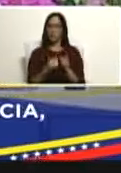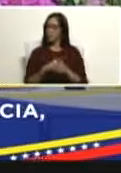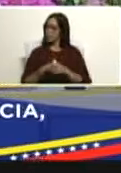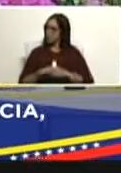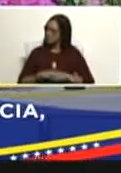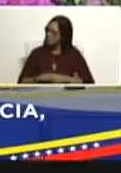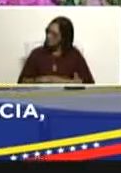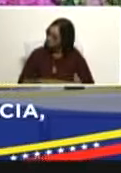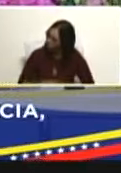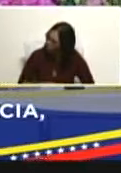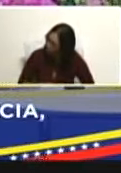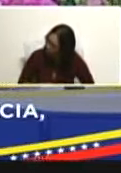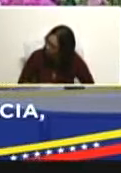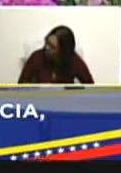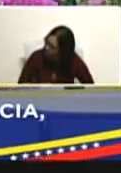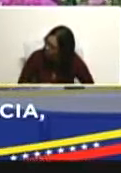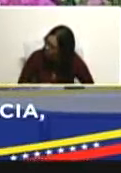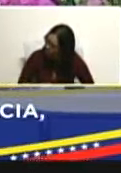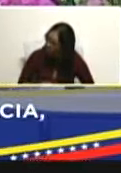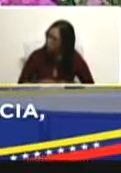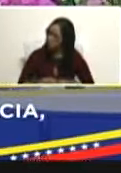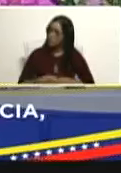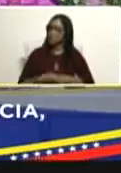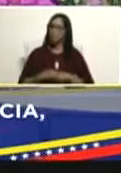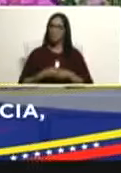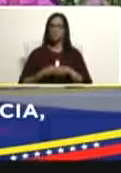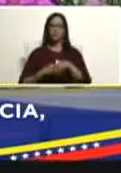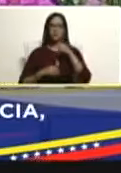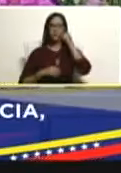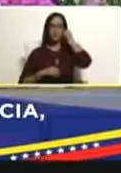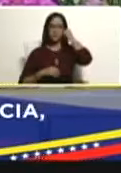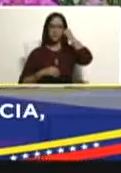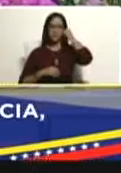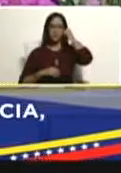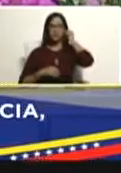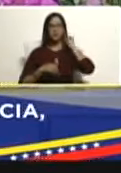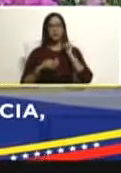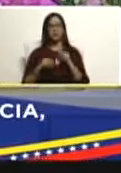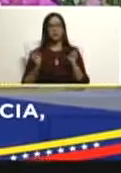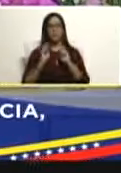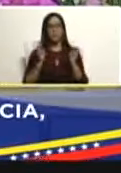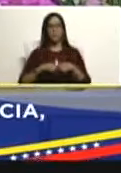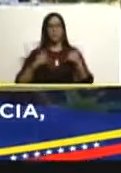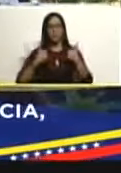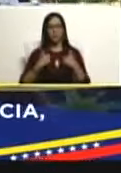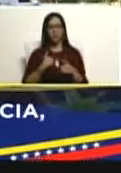en crearse, en evolucionar. De eso saben ustedes más que yo.